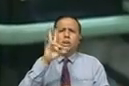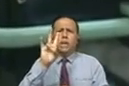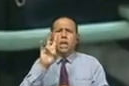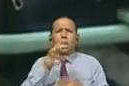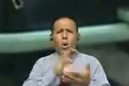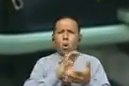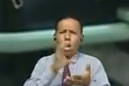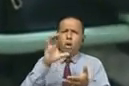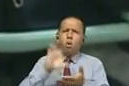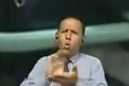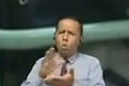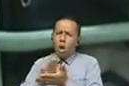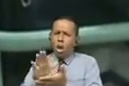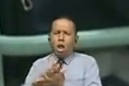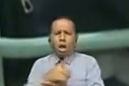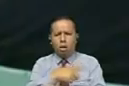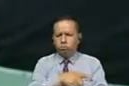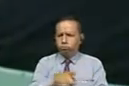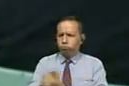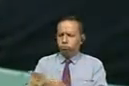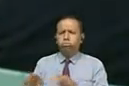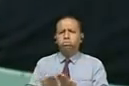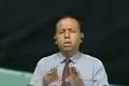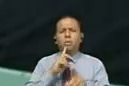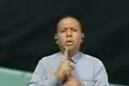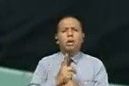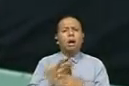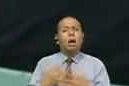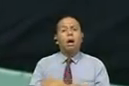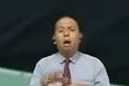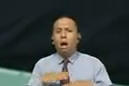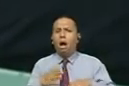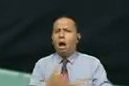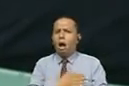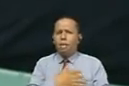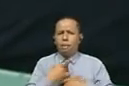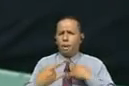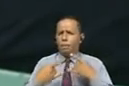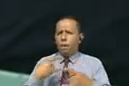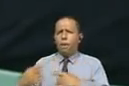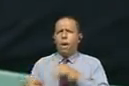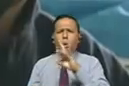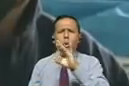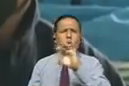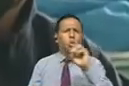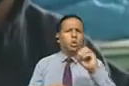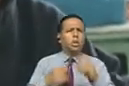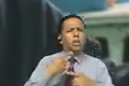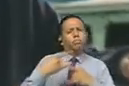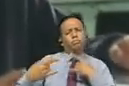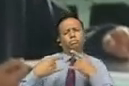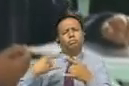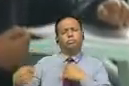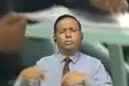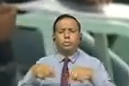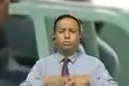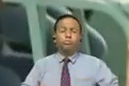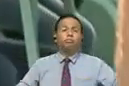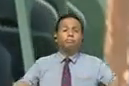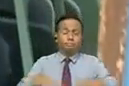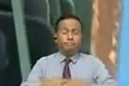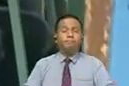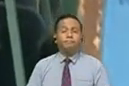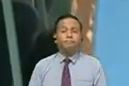En el sistema educativo se han detectado 800 contagios de COVID-19 desde el inicio de la pandemia. Informó